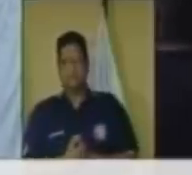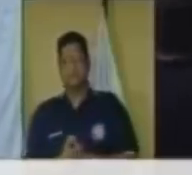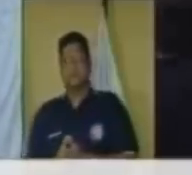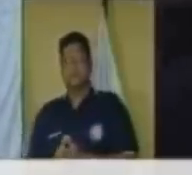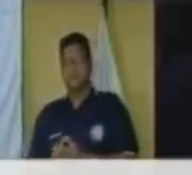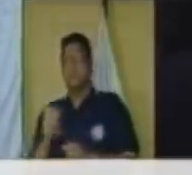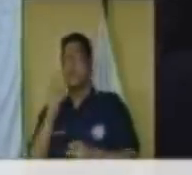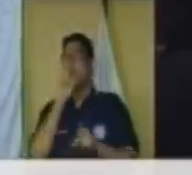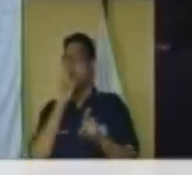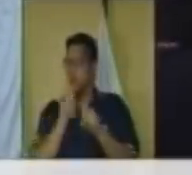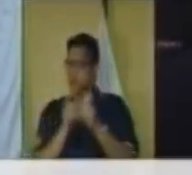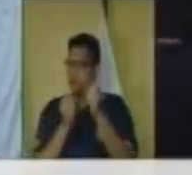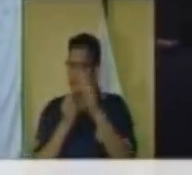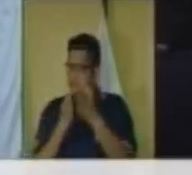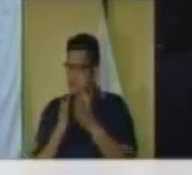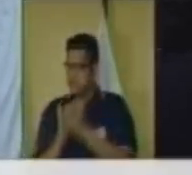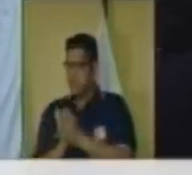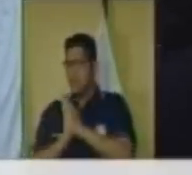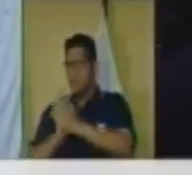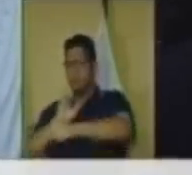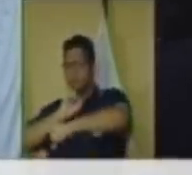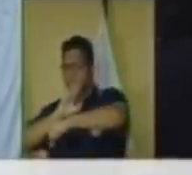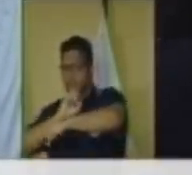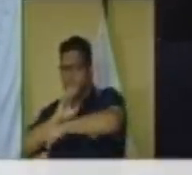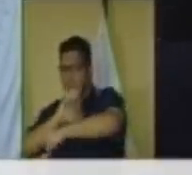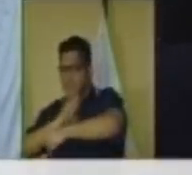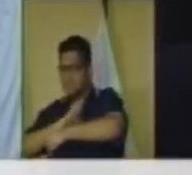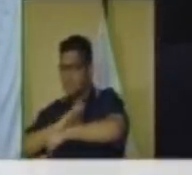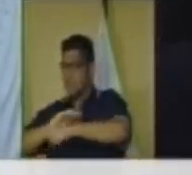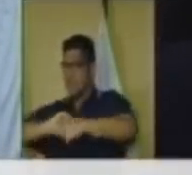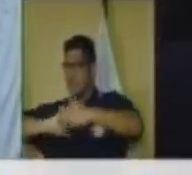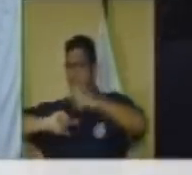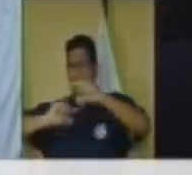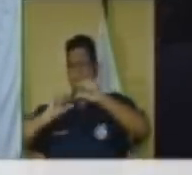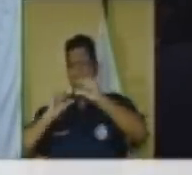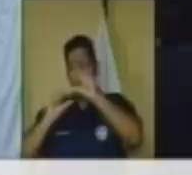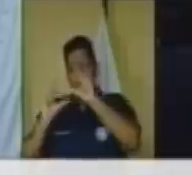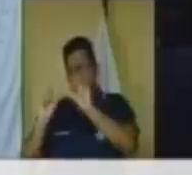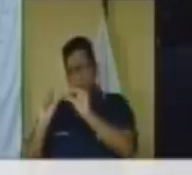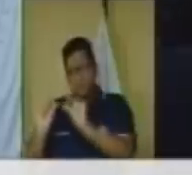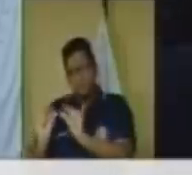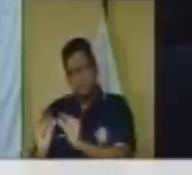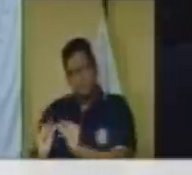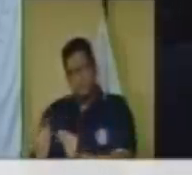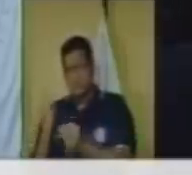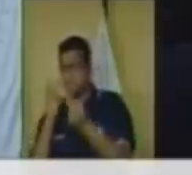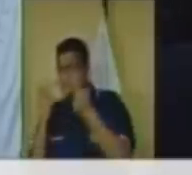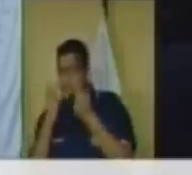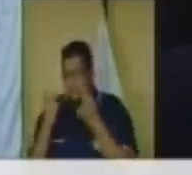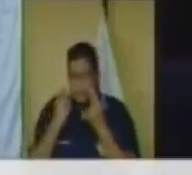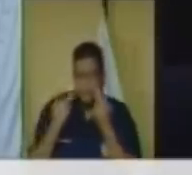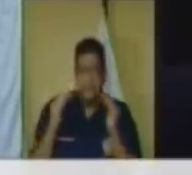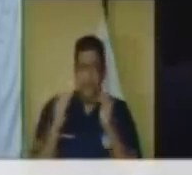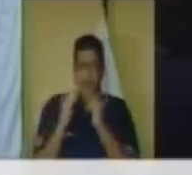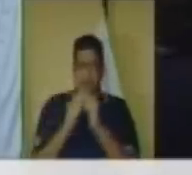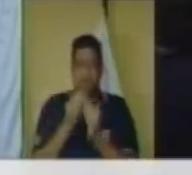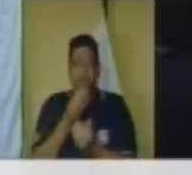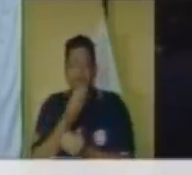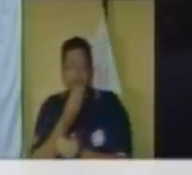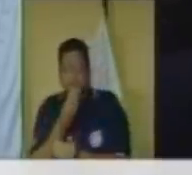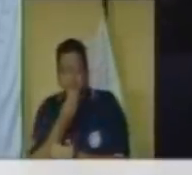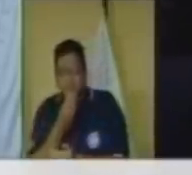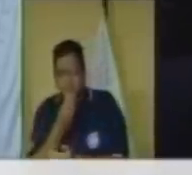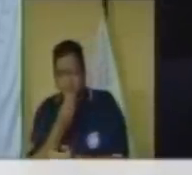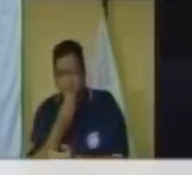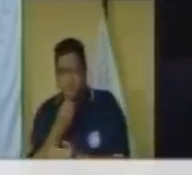Así además se recomienda limitar las visitas a los asilos. que las personas con